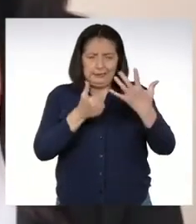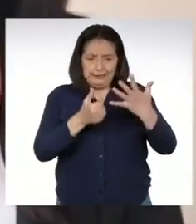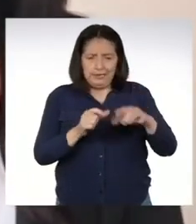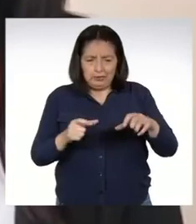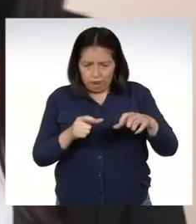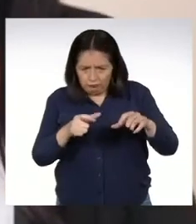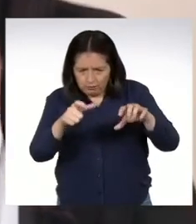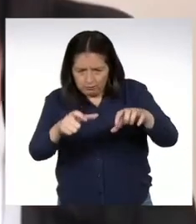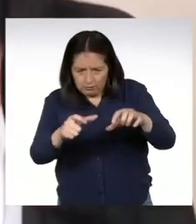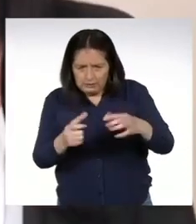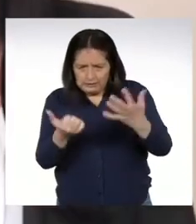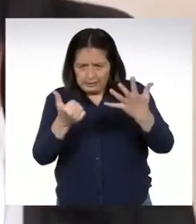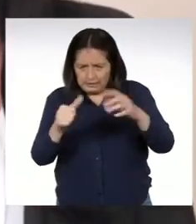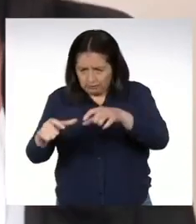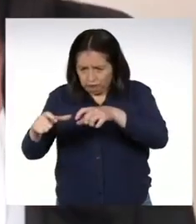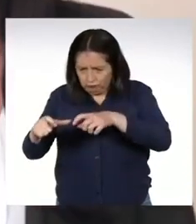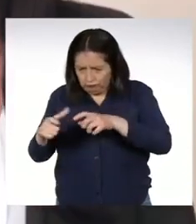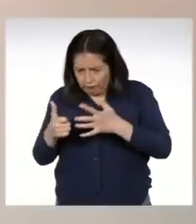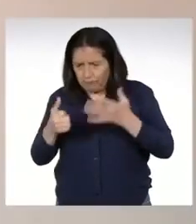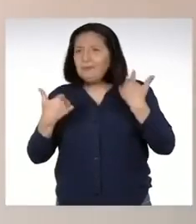hay 6 lápices.